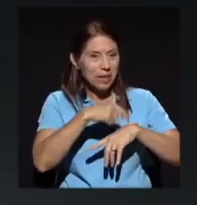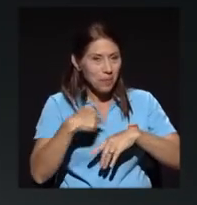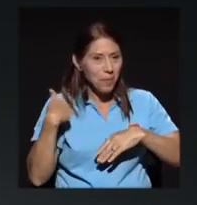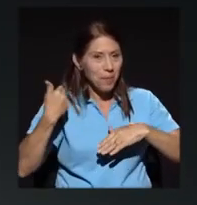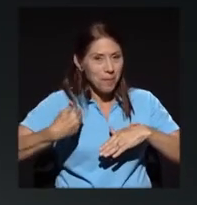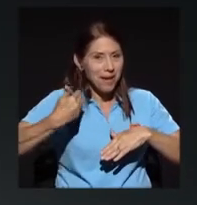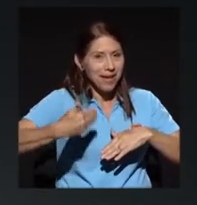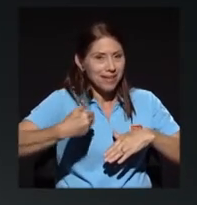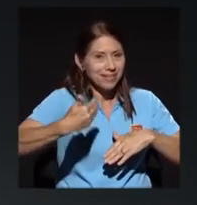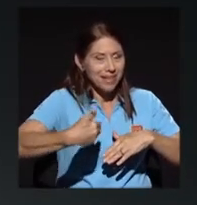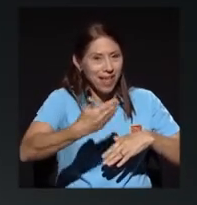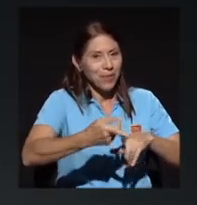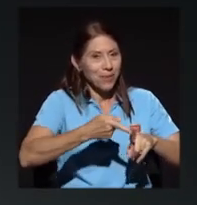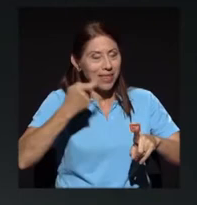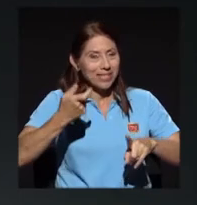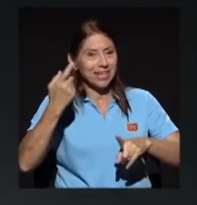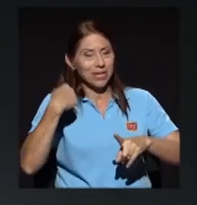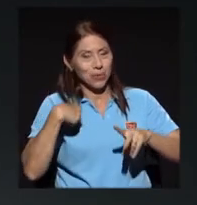esas épocas en que los conocí.